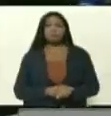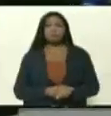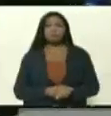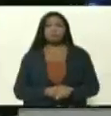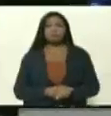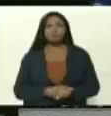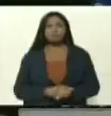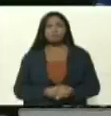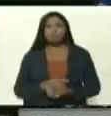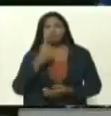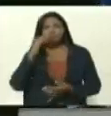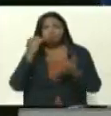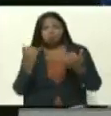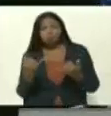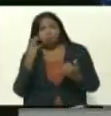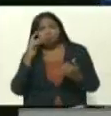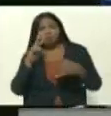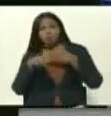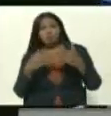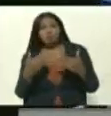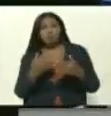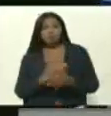Habida cuenta que